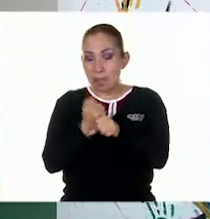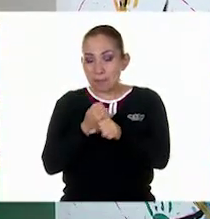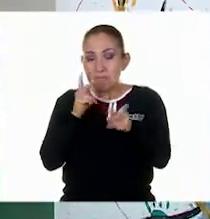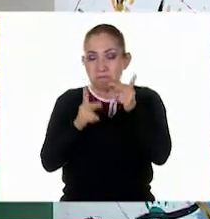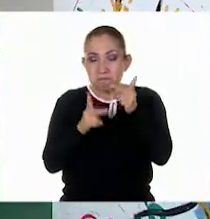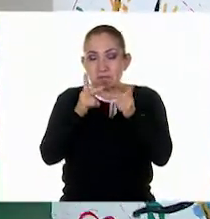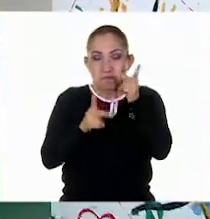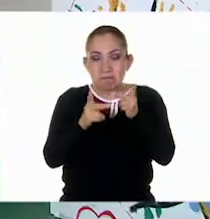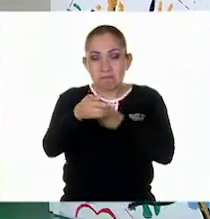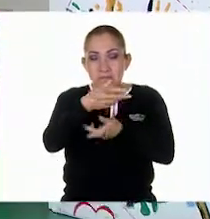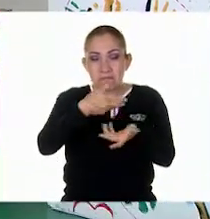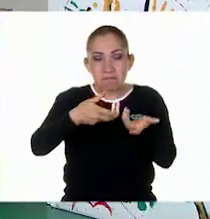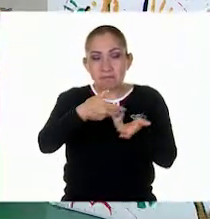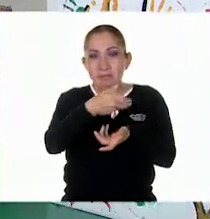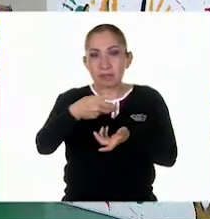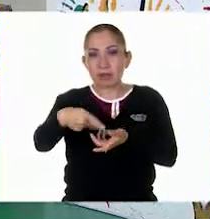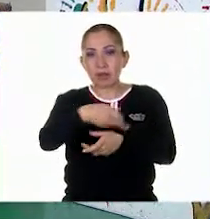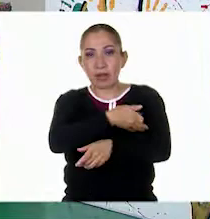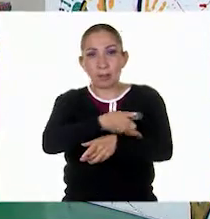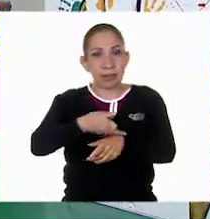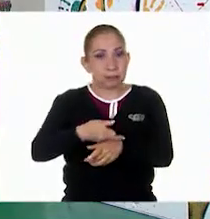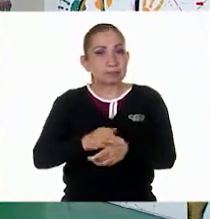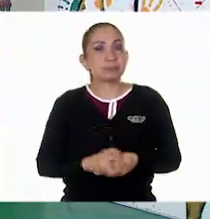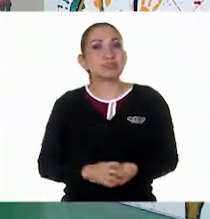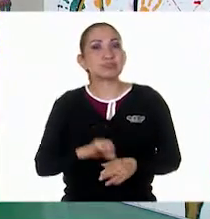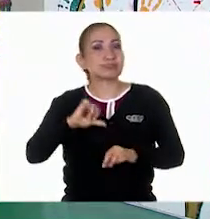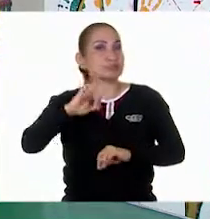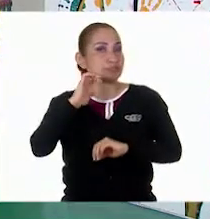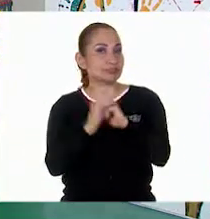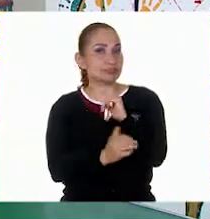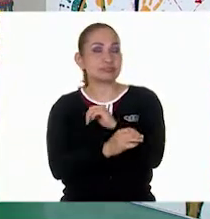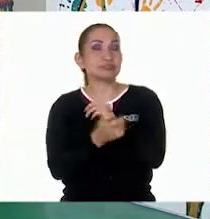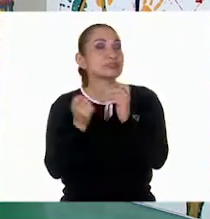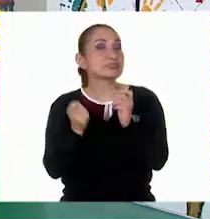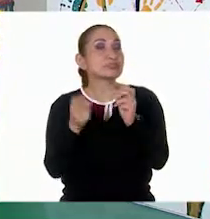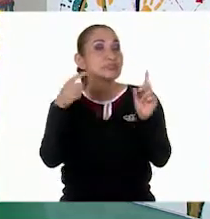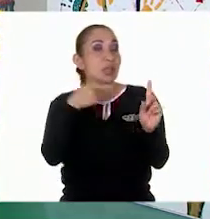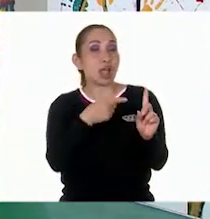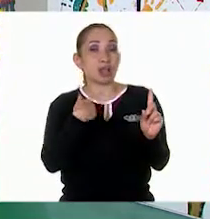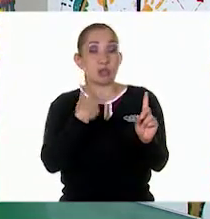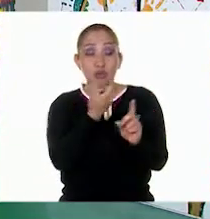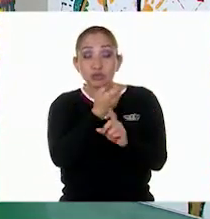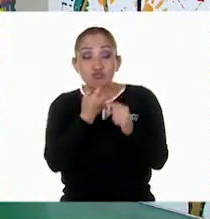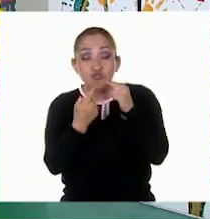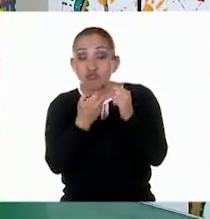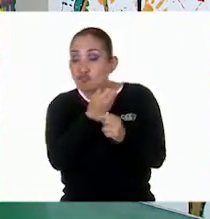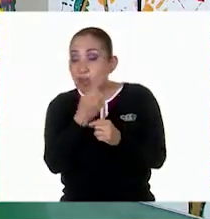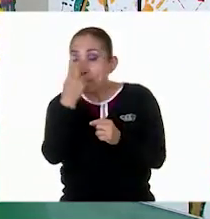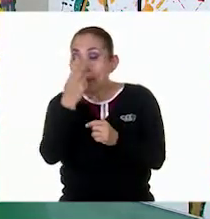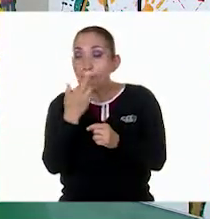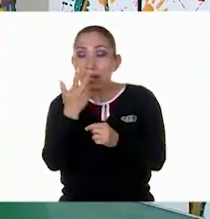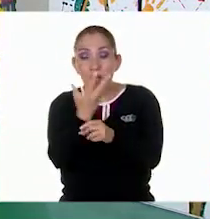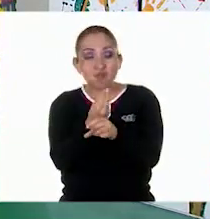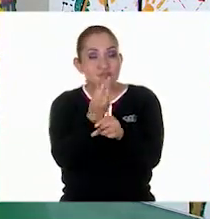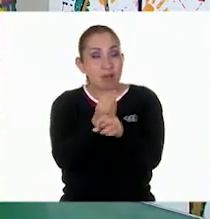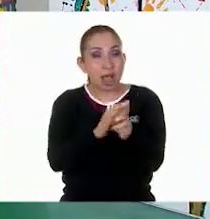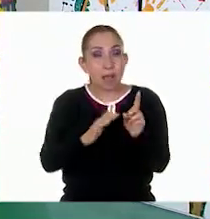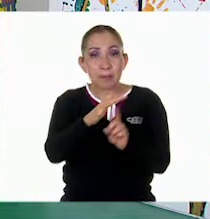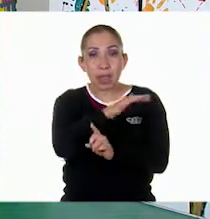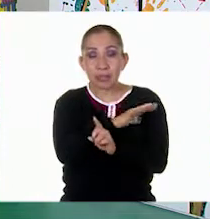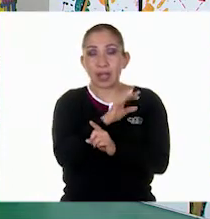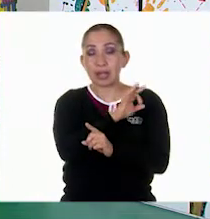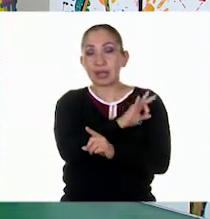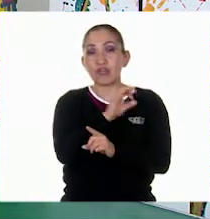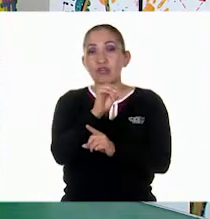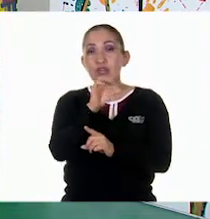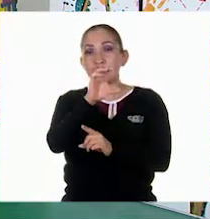practicarla y platica con tu familia en tu lengua materna. Por hoy hemos terminado con Nos organizamos para mejorar el medio ambiente en